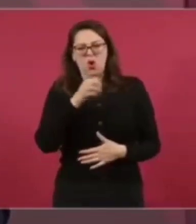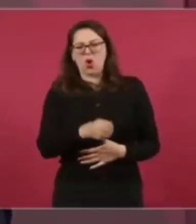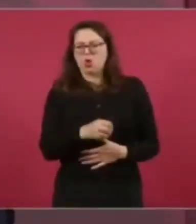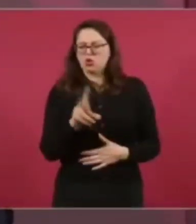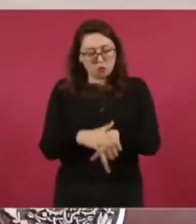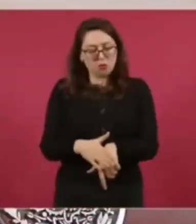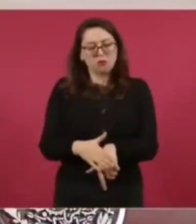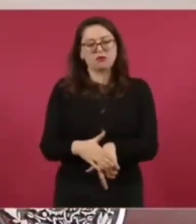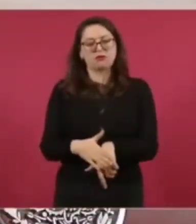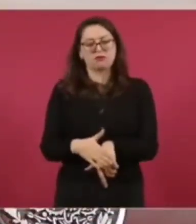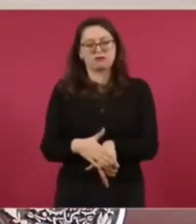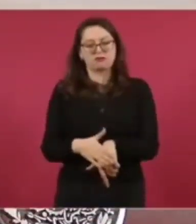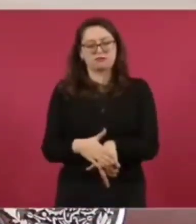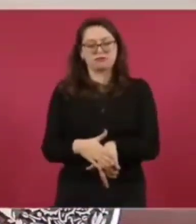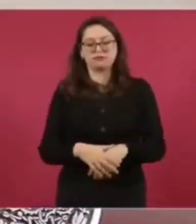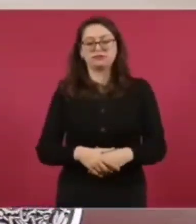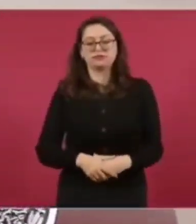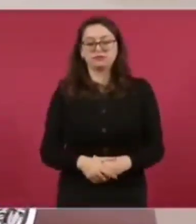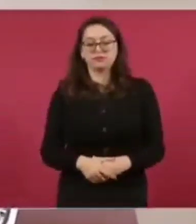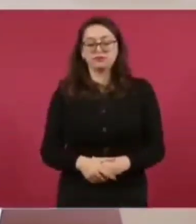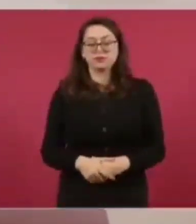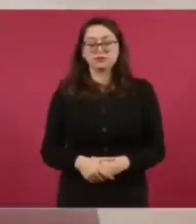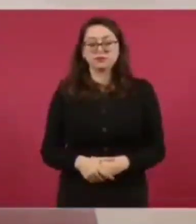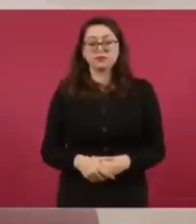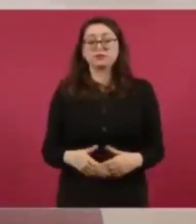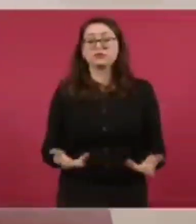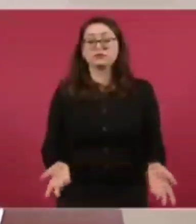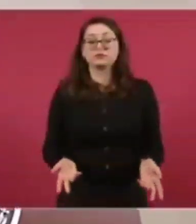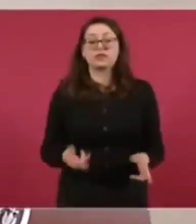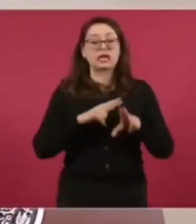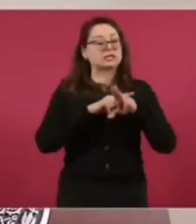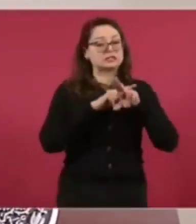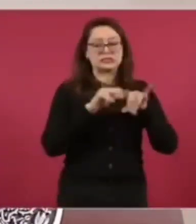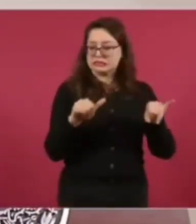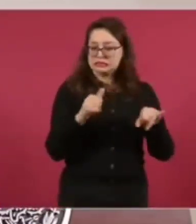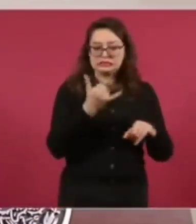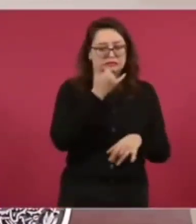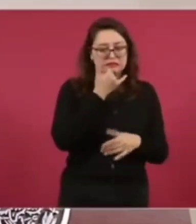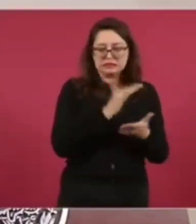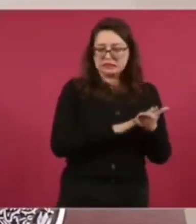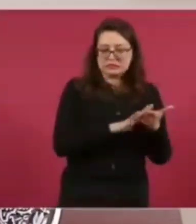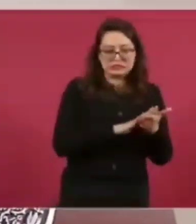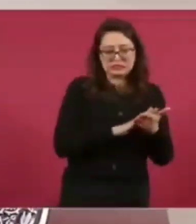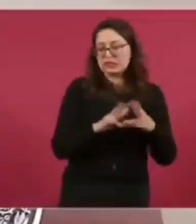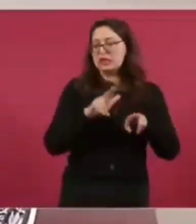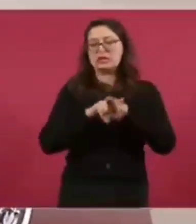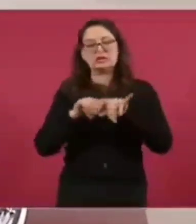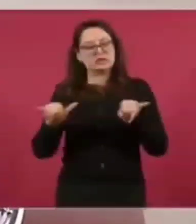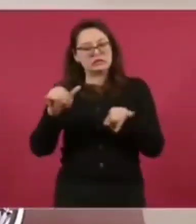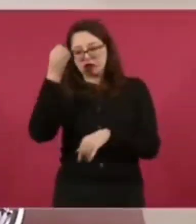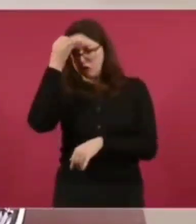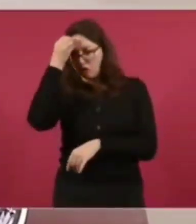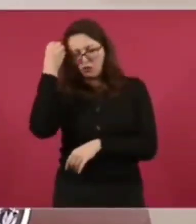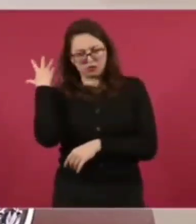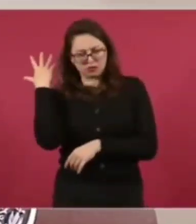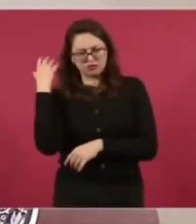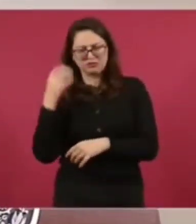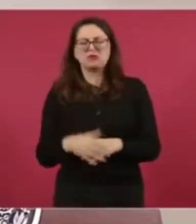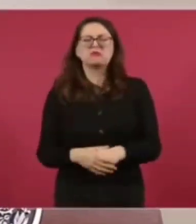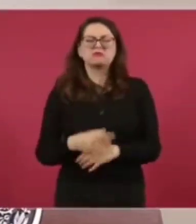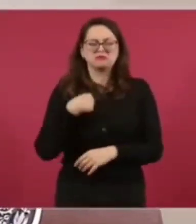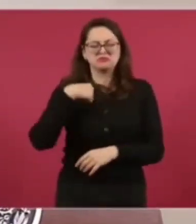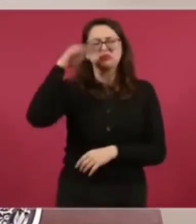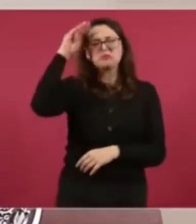olvidar. Eso que dicen, ni perdón, ni olvido. Perdón